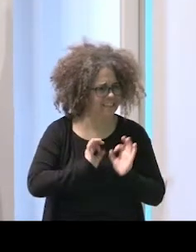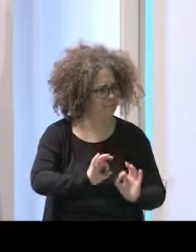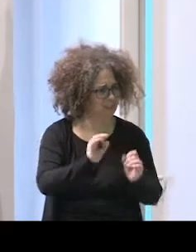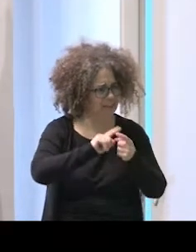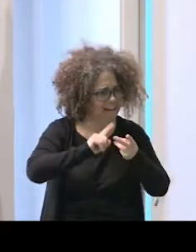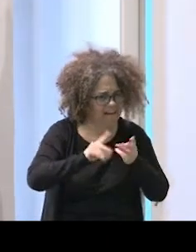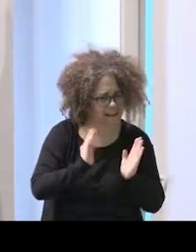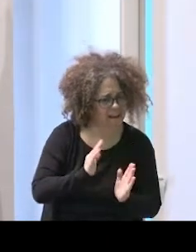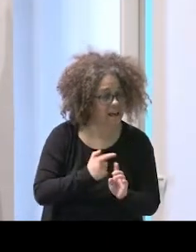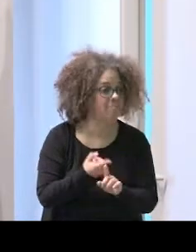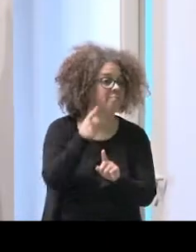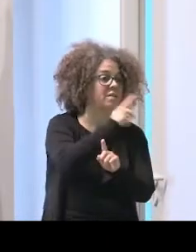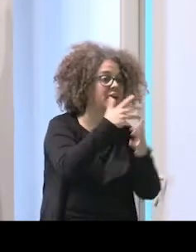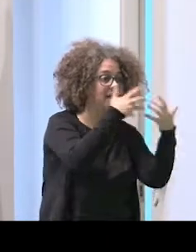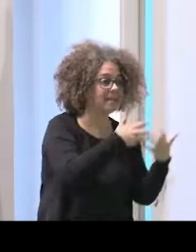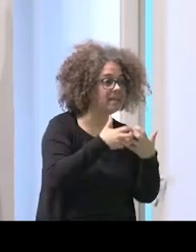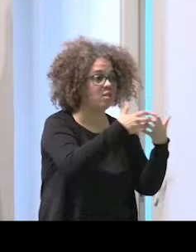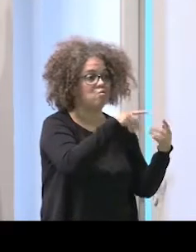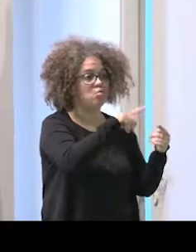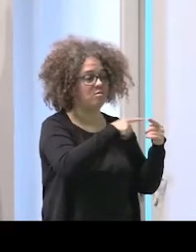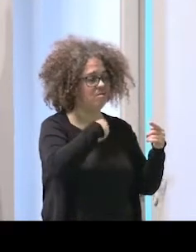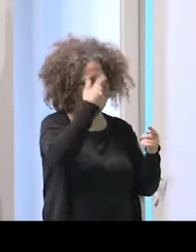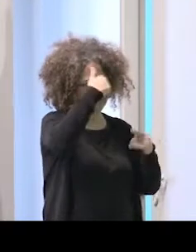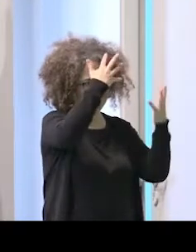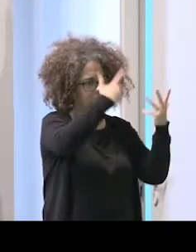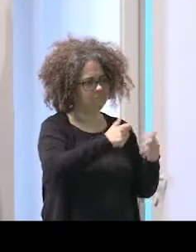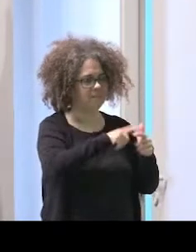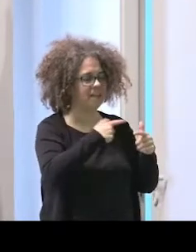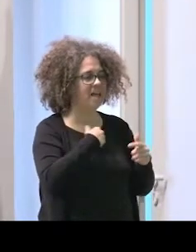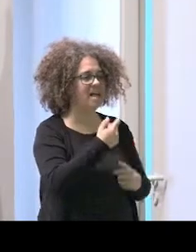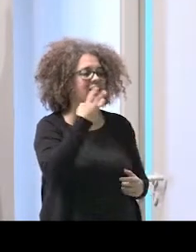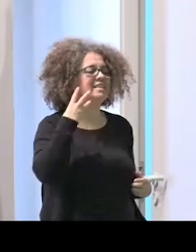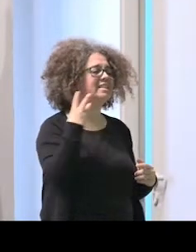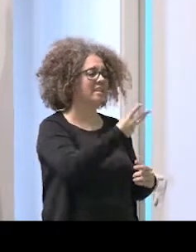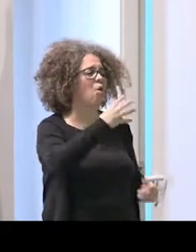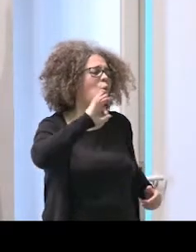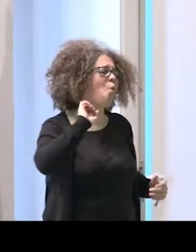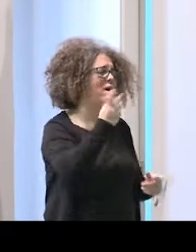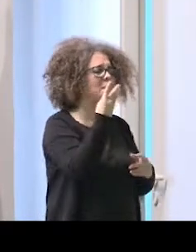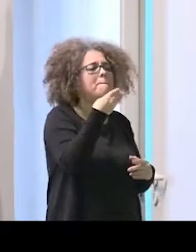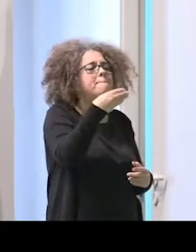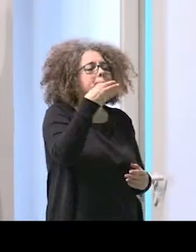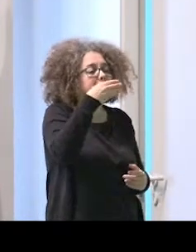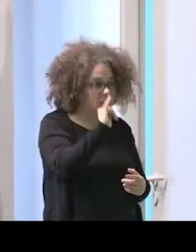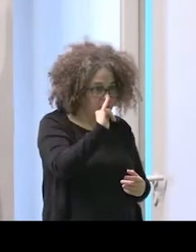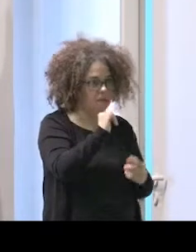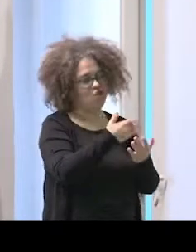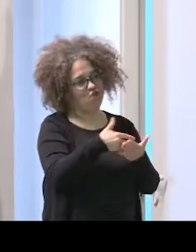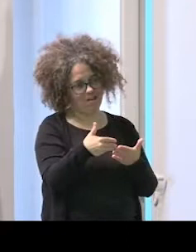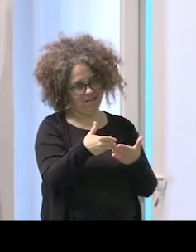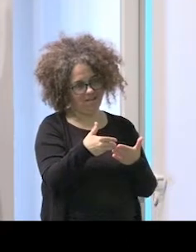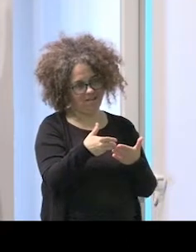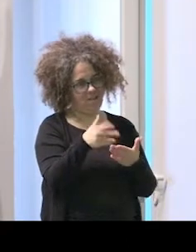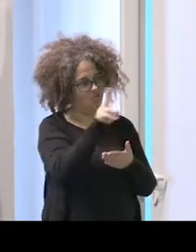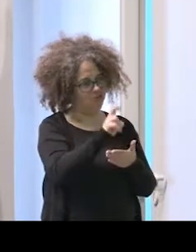especiales. En Estados Unidos, que lo calculan todo al milímetro, pues ya han calculado que les cuesta 3 o 4 billones de dólares al año. Y eso